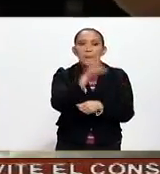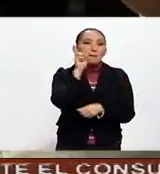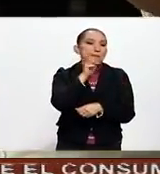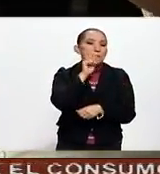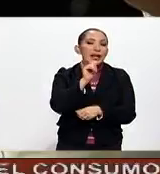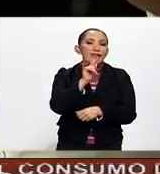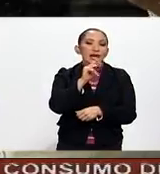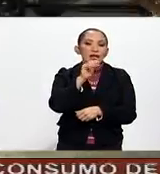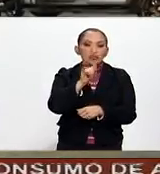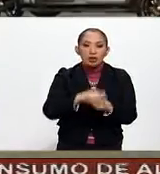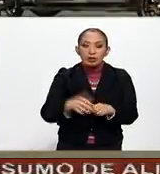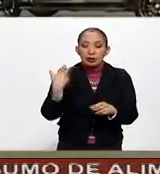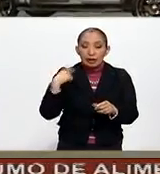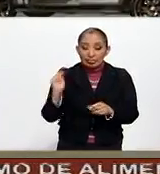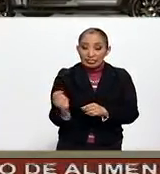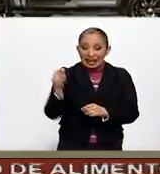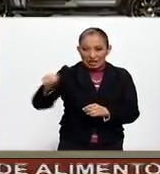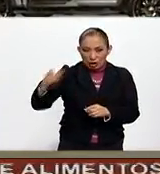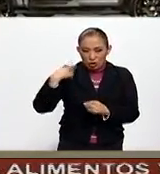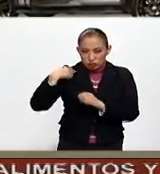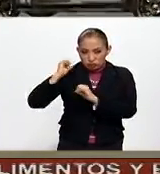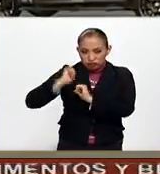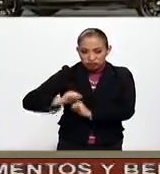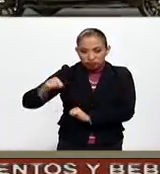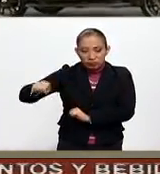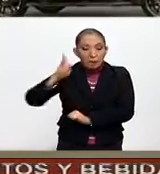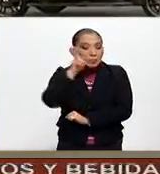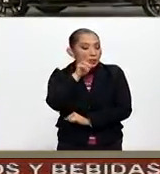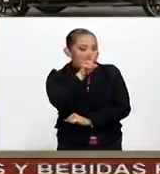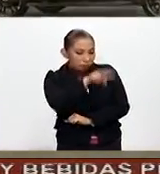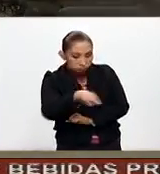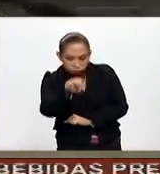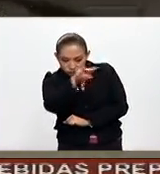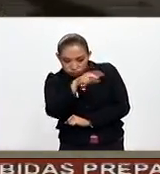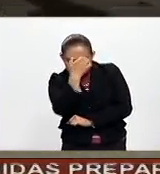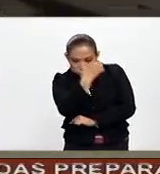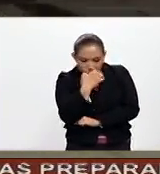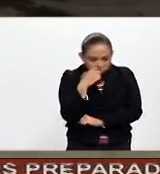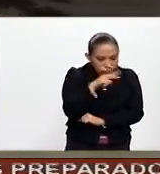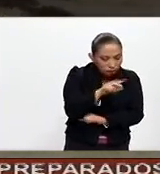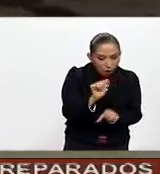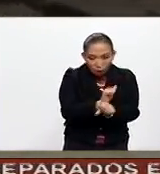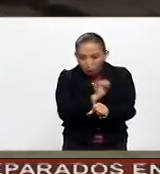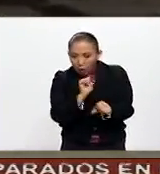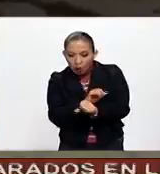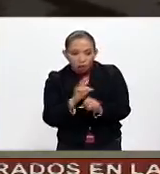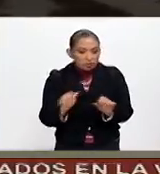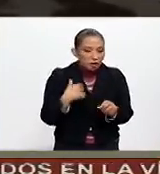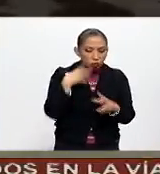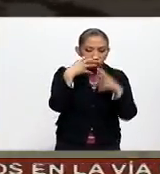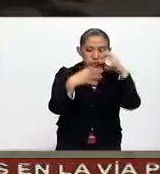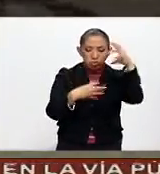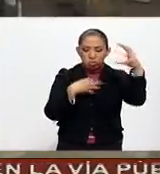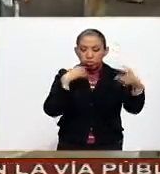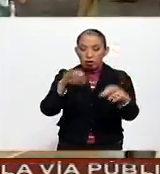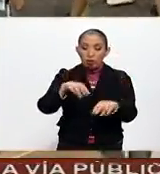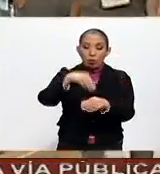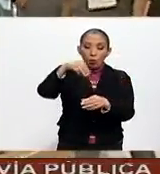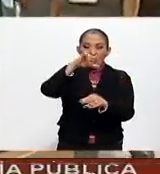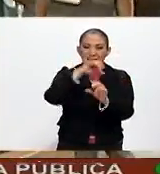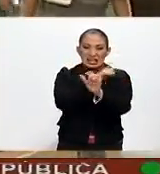verificación. Los técnicos del verificentro harán una prueba visual, donde evaluarán que el automotor no emita ningún tipo de